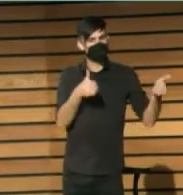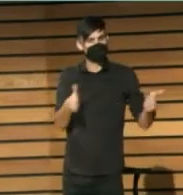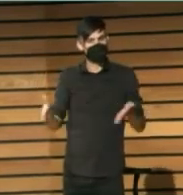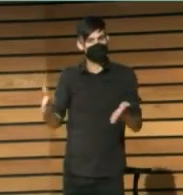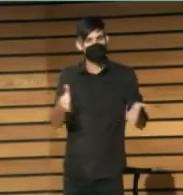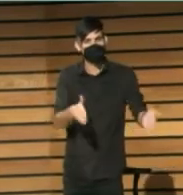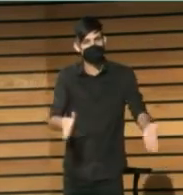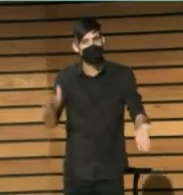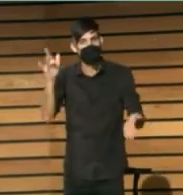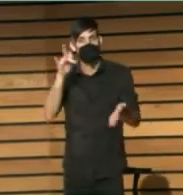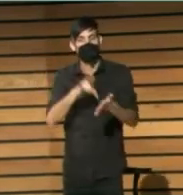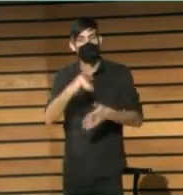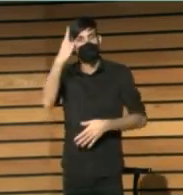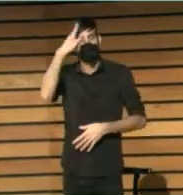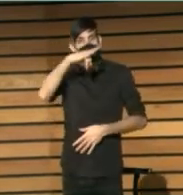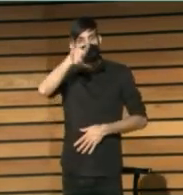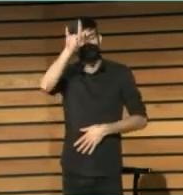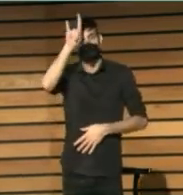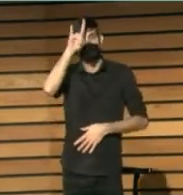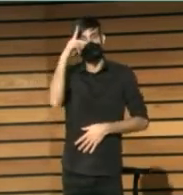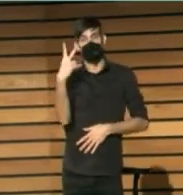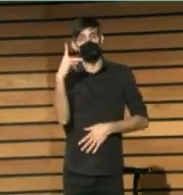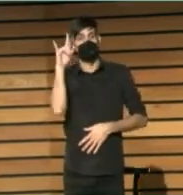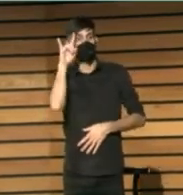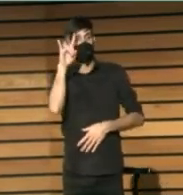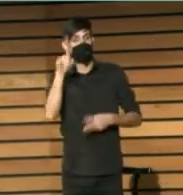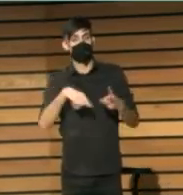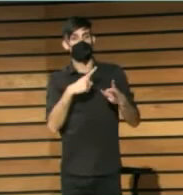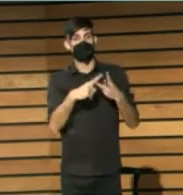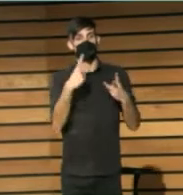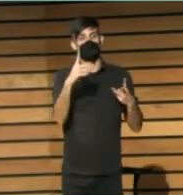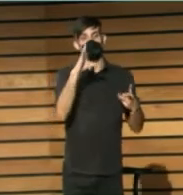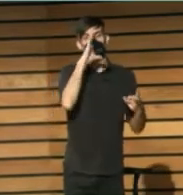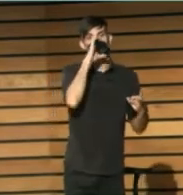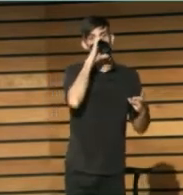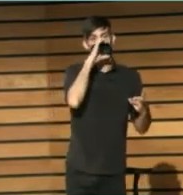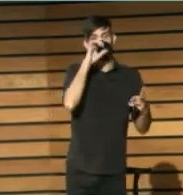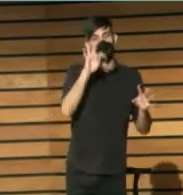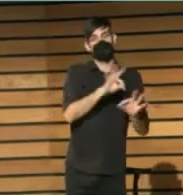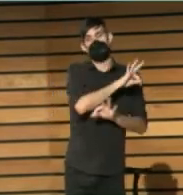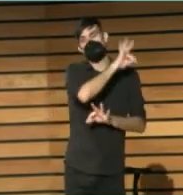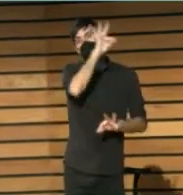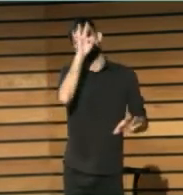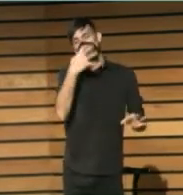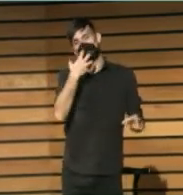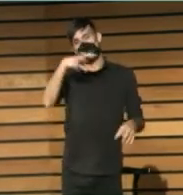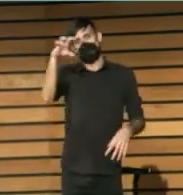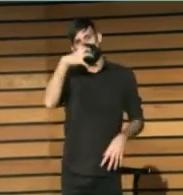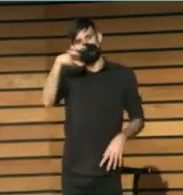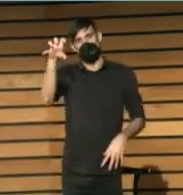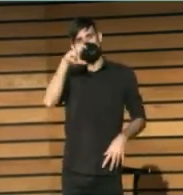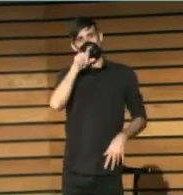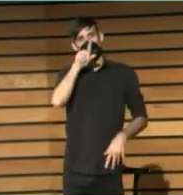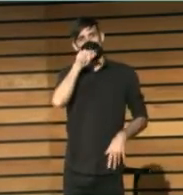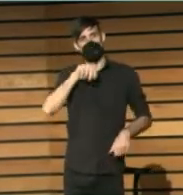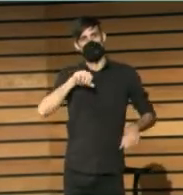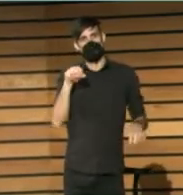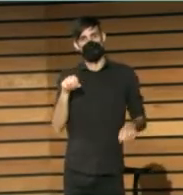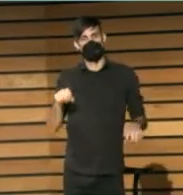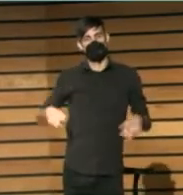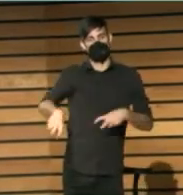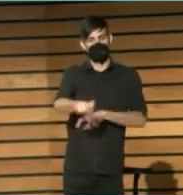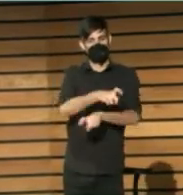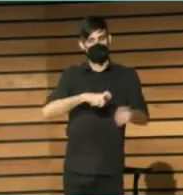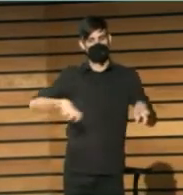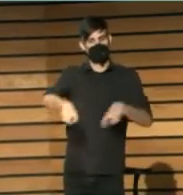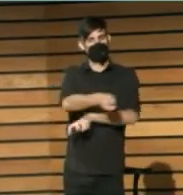concreto una cabra, dos vacas, un cochino que se pasaba el día llorando y un montón de gallinas que mi madre trataba